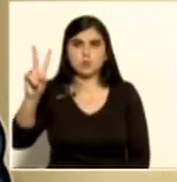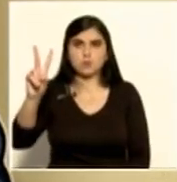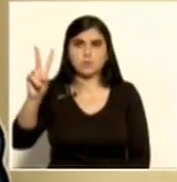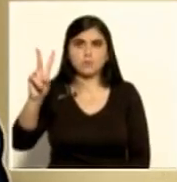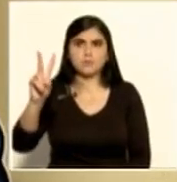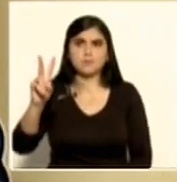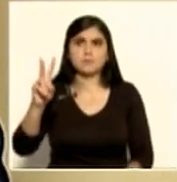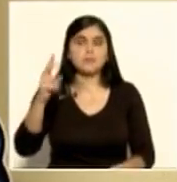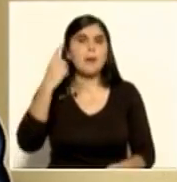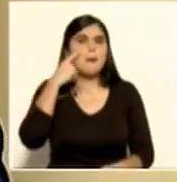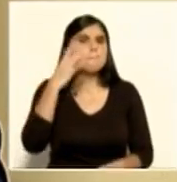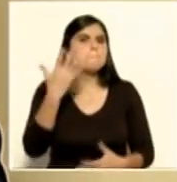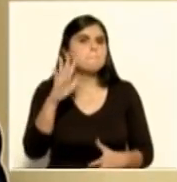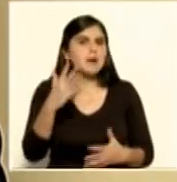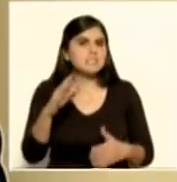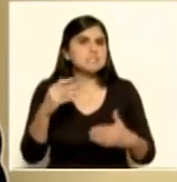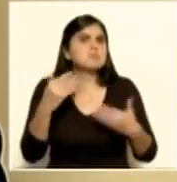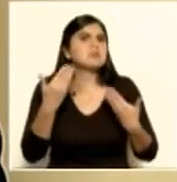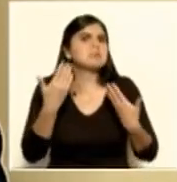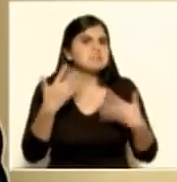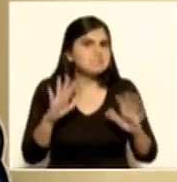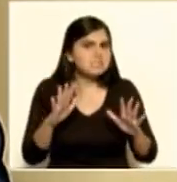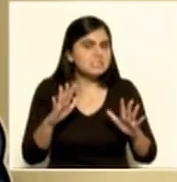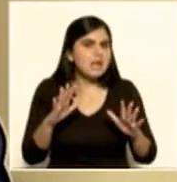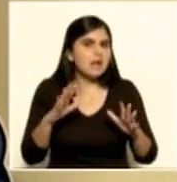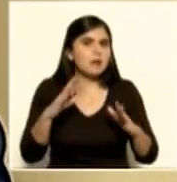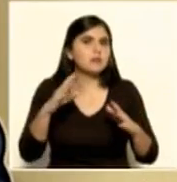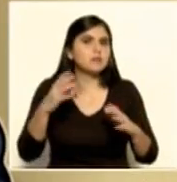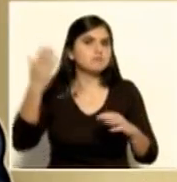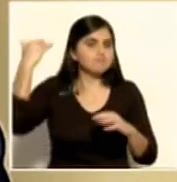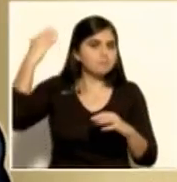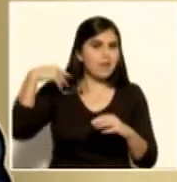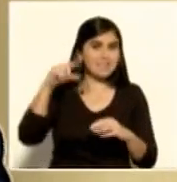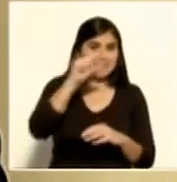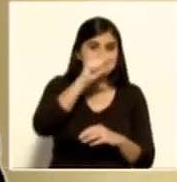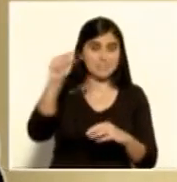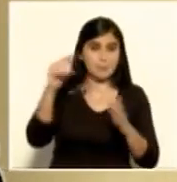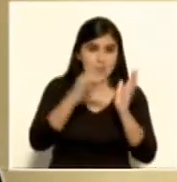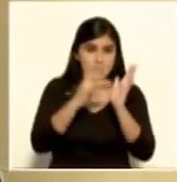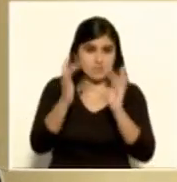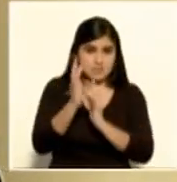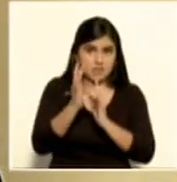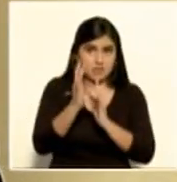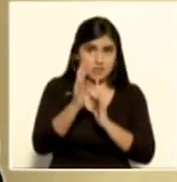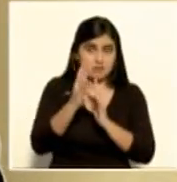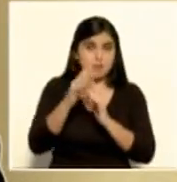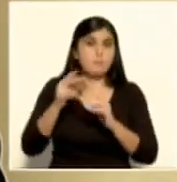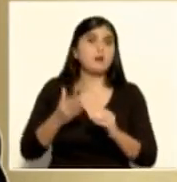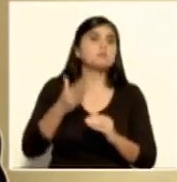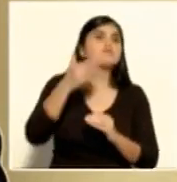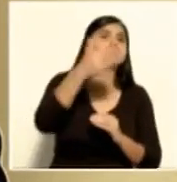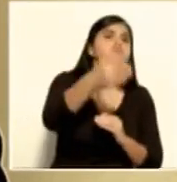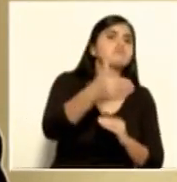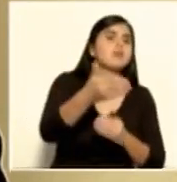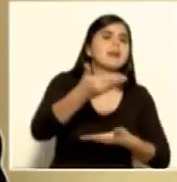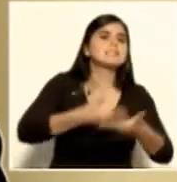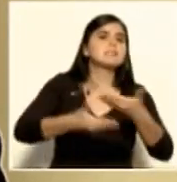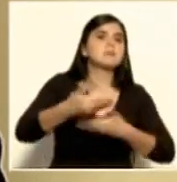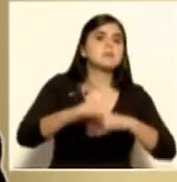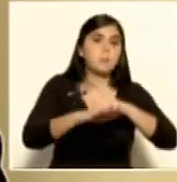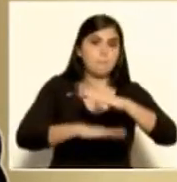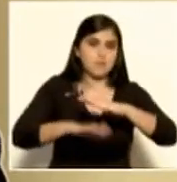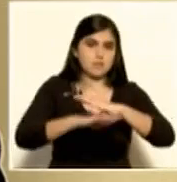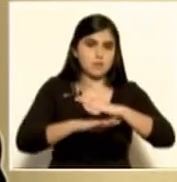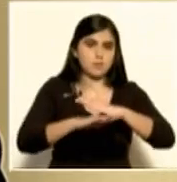muy similar a lo que tuvimos en Semana Santa, para accesar los servicios básicos. Martes, las